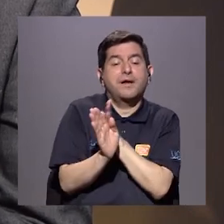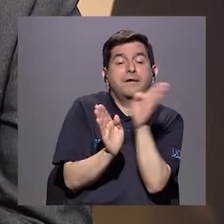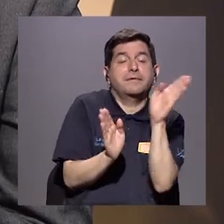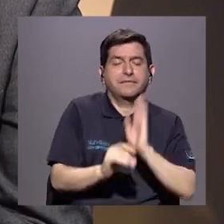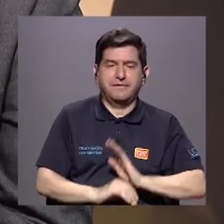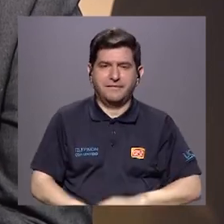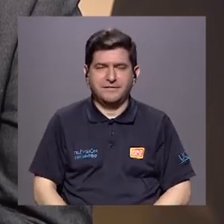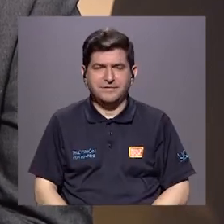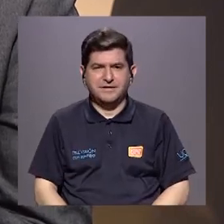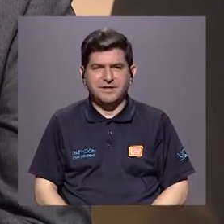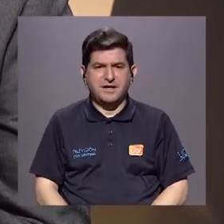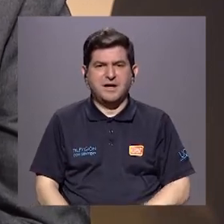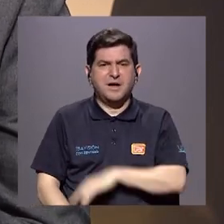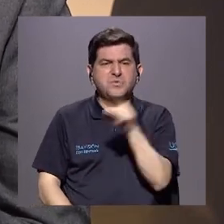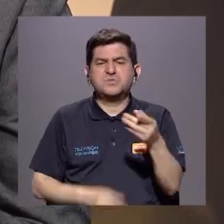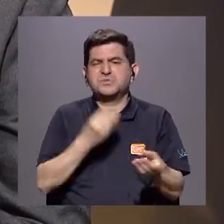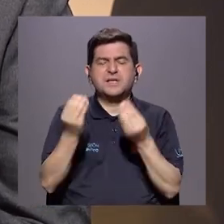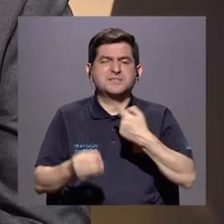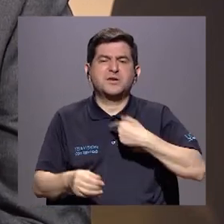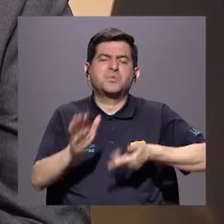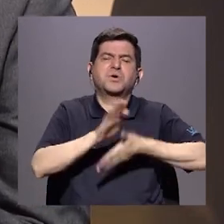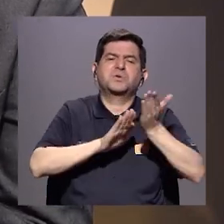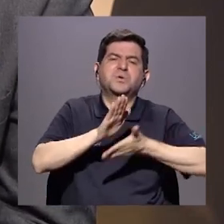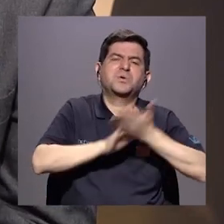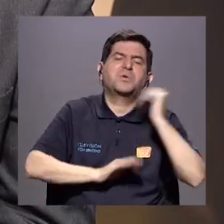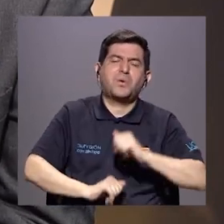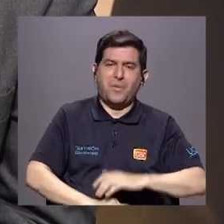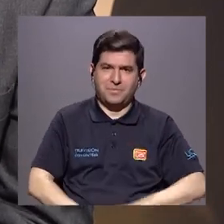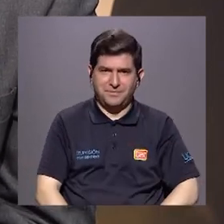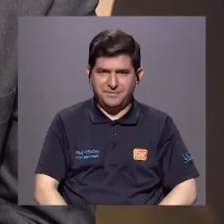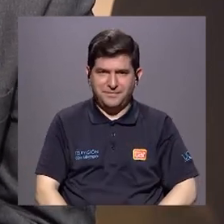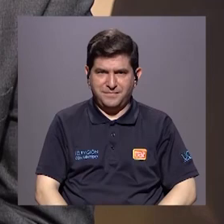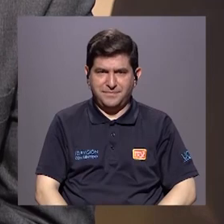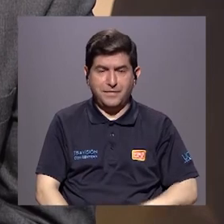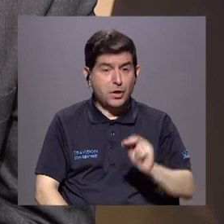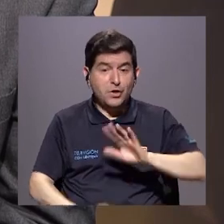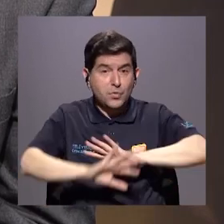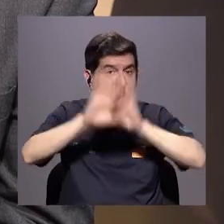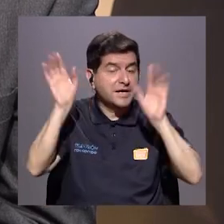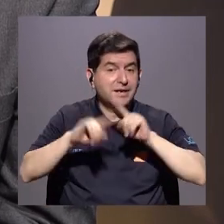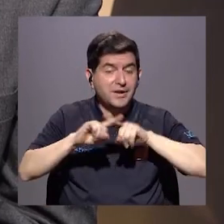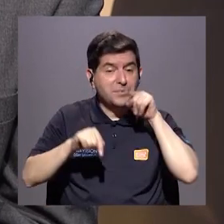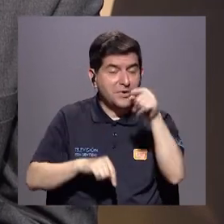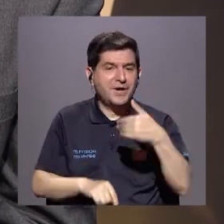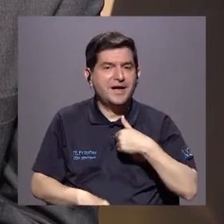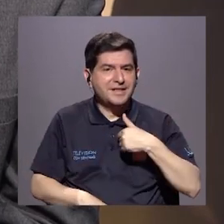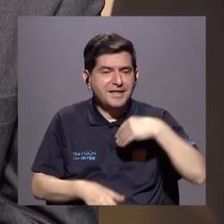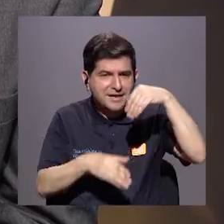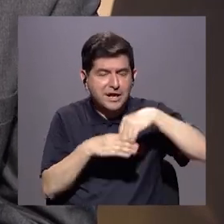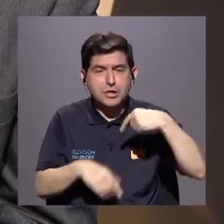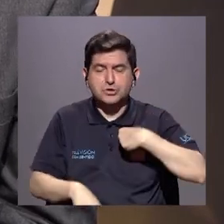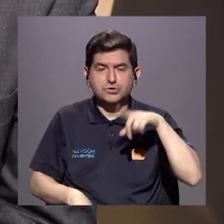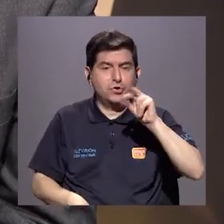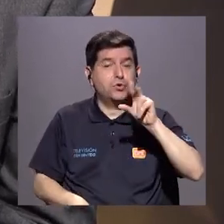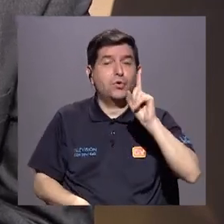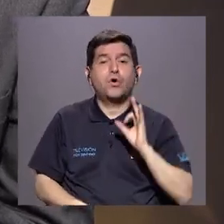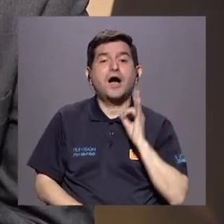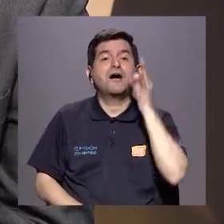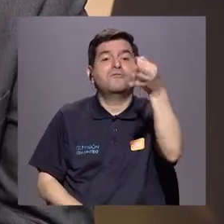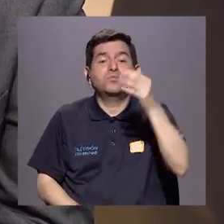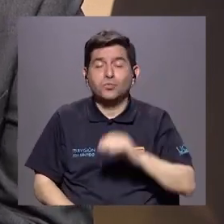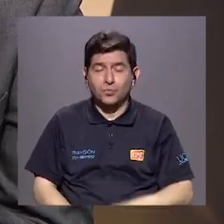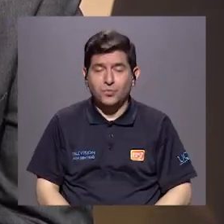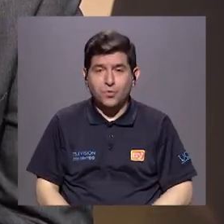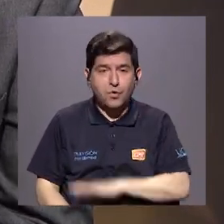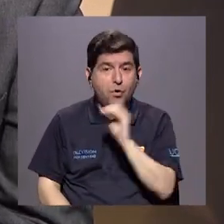ser vamos a ver qué hacen ustedes cuando yo me vaya por ejemplo no está tan claro pero ay ay ay ay como decir yo ya no voy a estar en el momento o